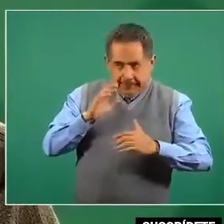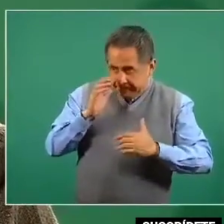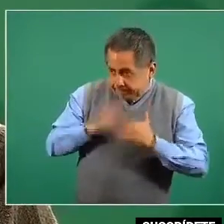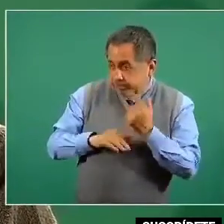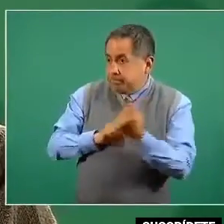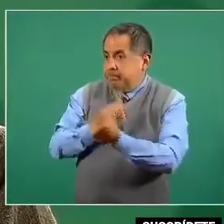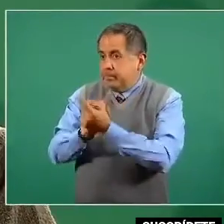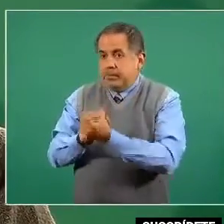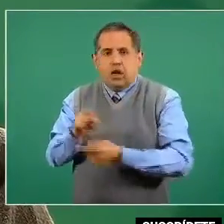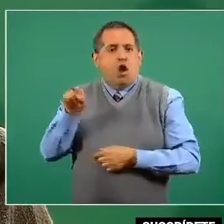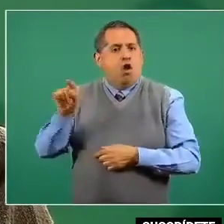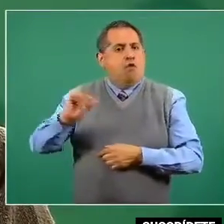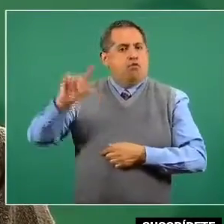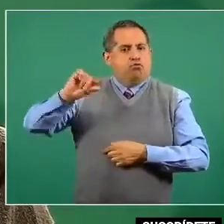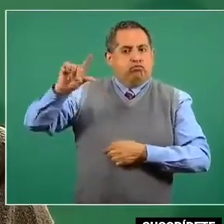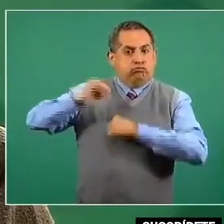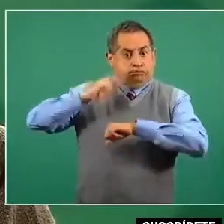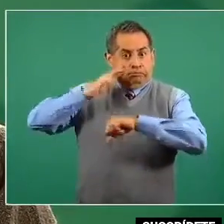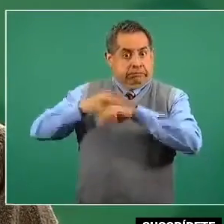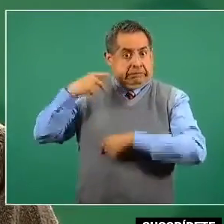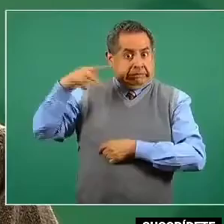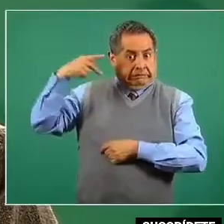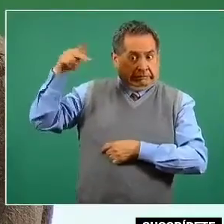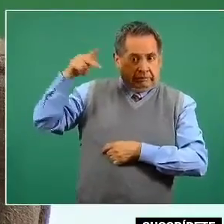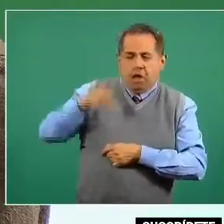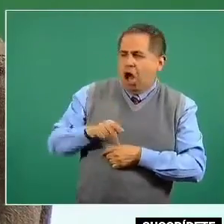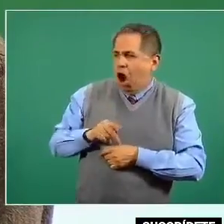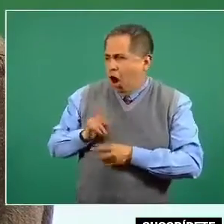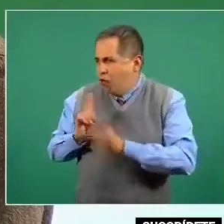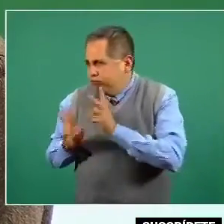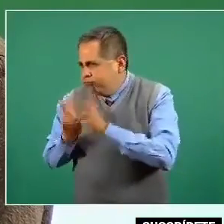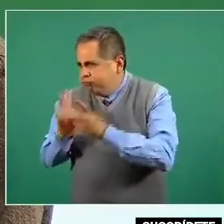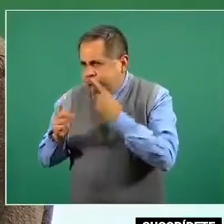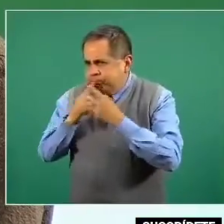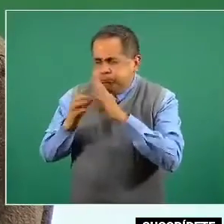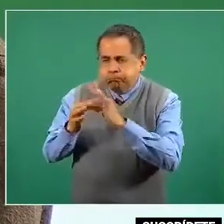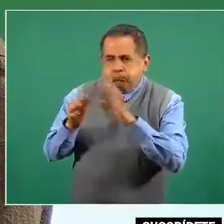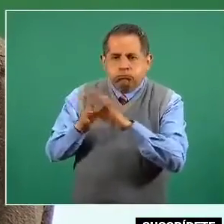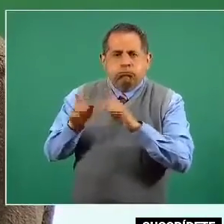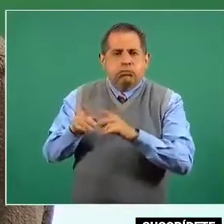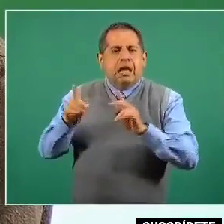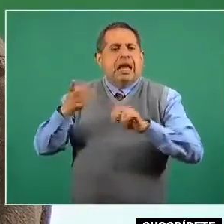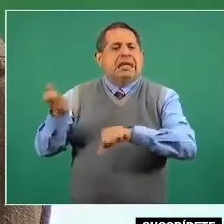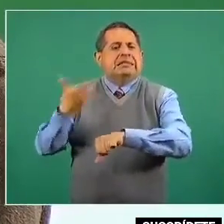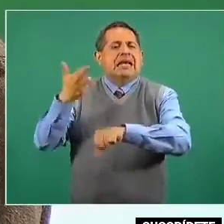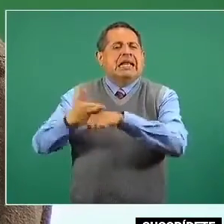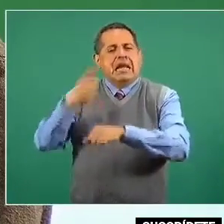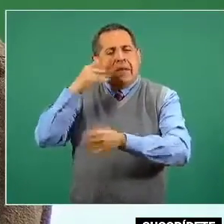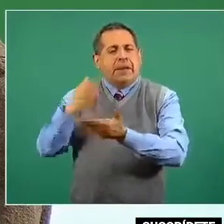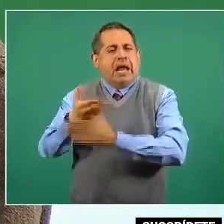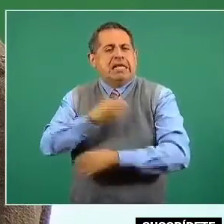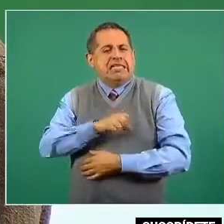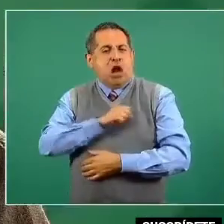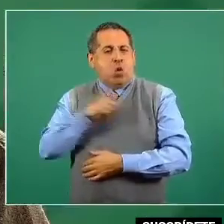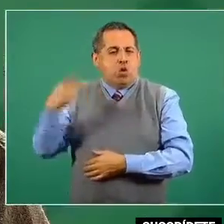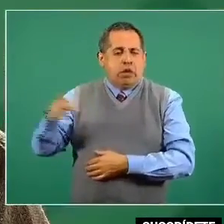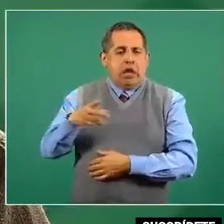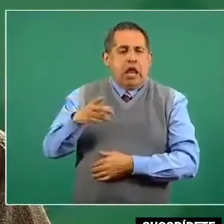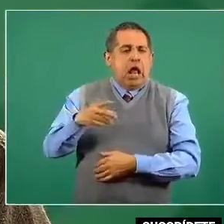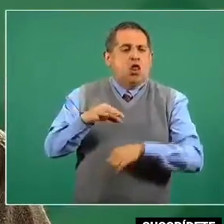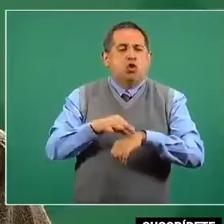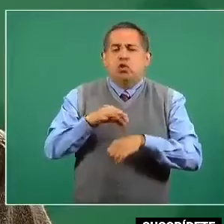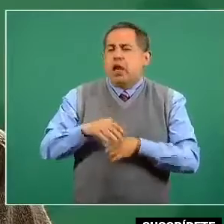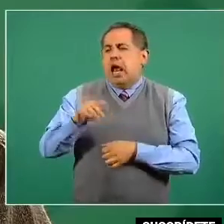funcionarias con responsabilidades de alto nivel, la subsecretaria de Acceso a la Salud, la doctora Carla